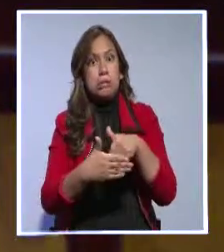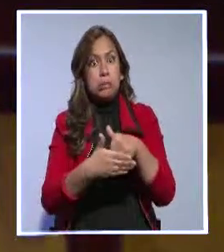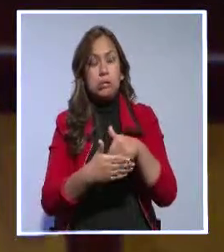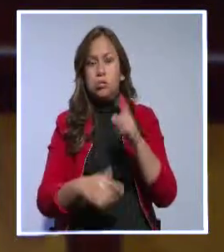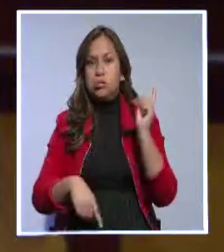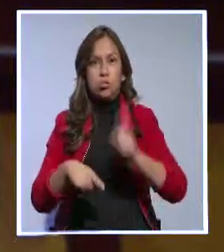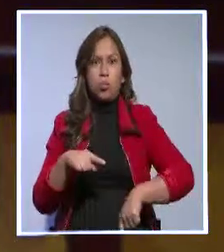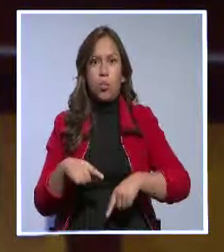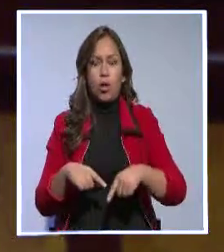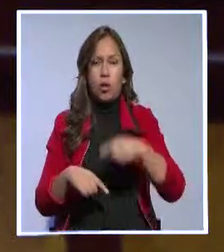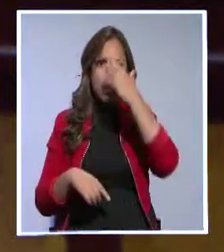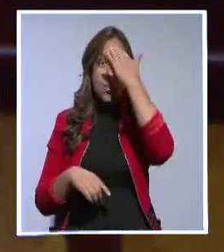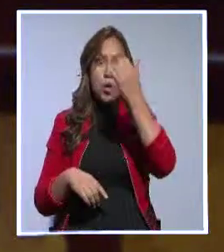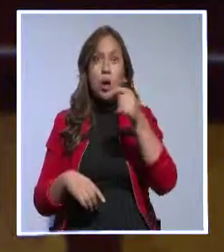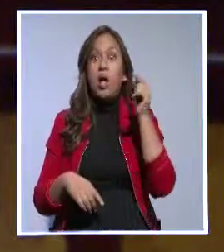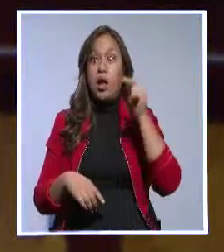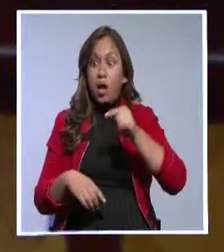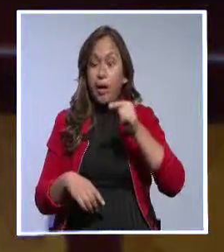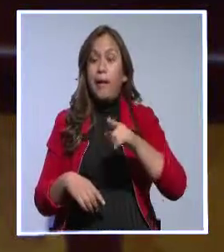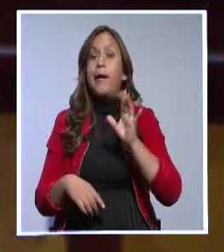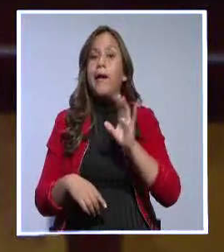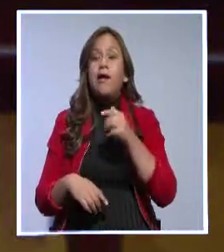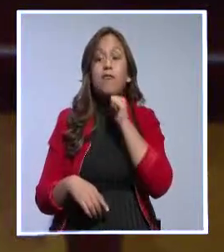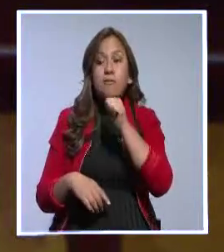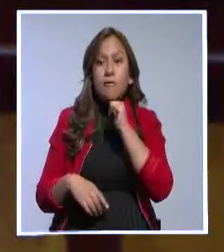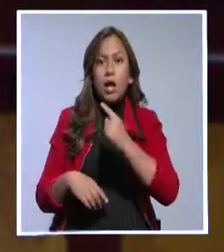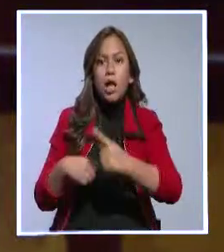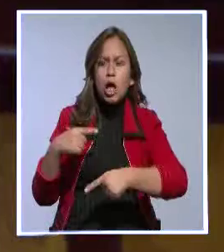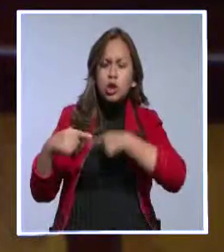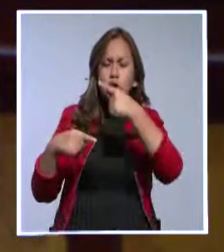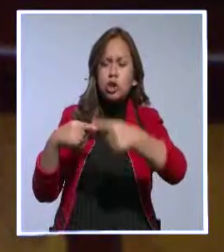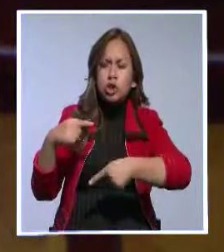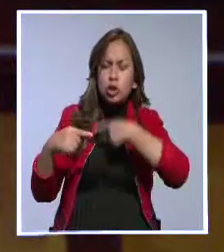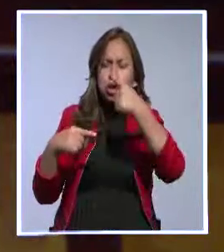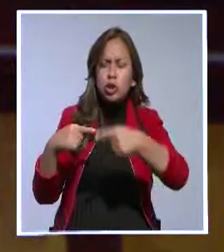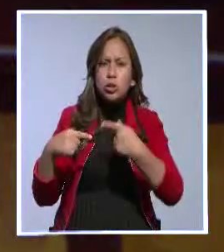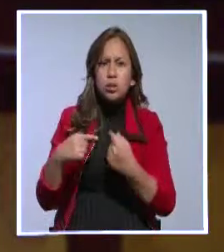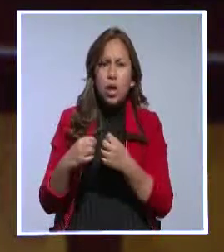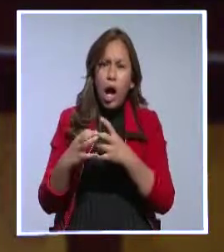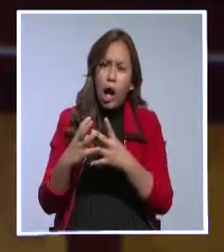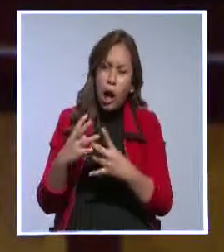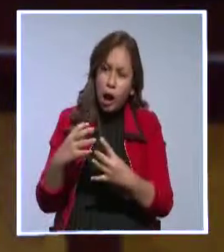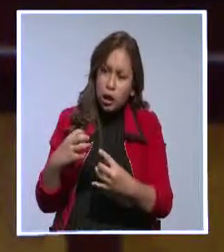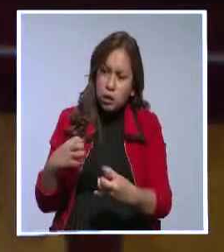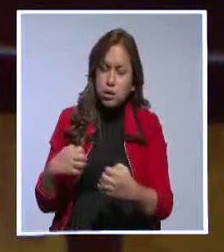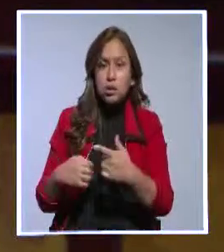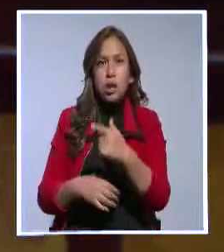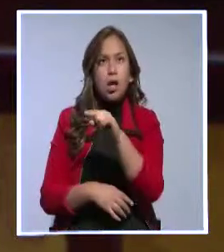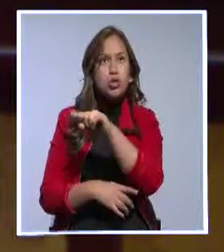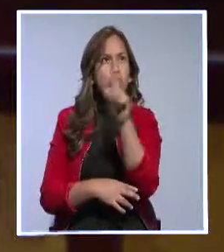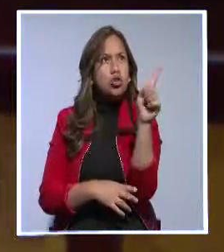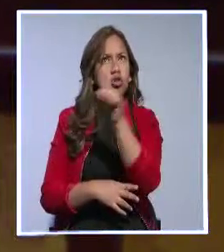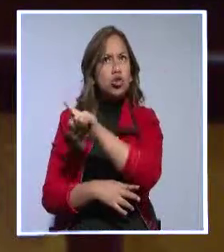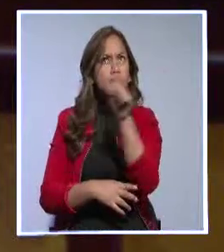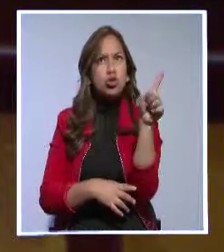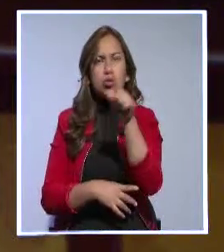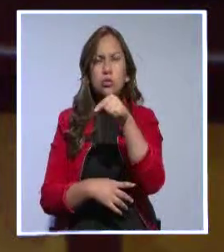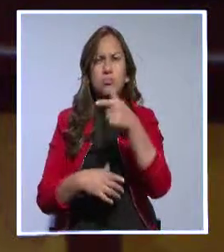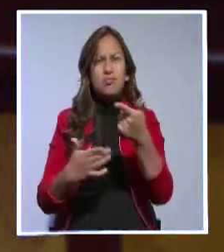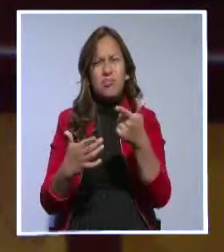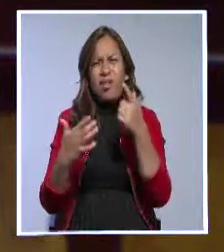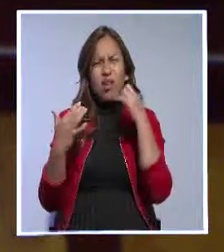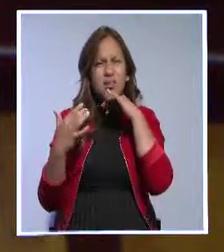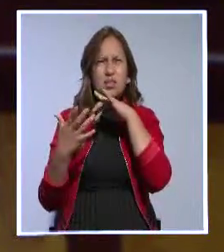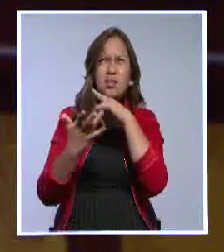las normas de el labrado de las llantas del estado de los de los de los parabrisas no cumplían con las normas mecánicas y